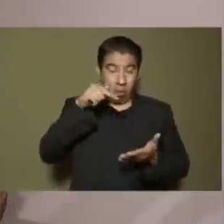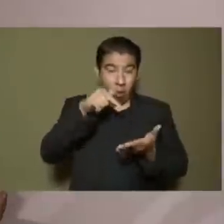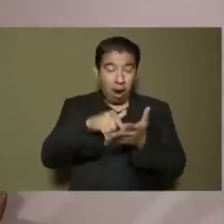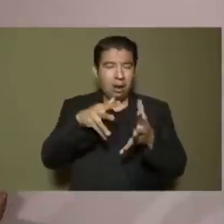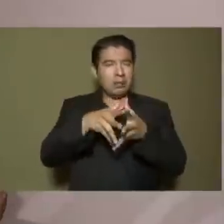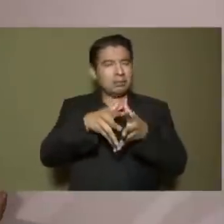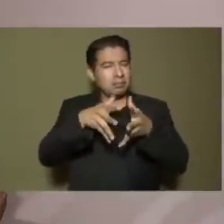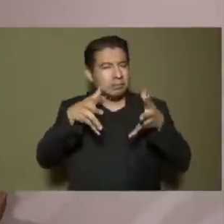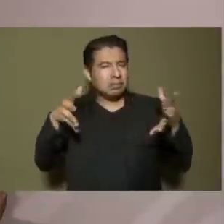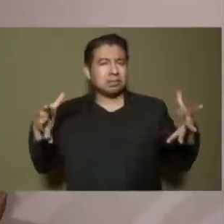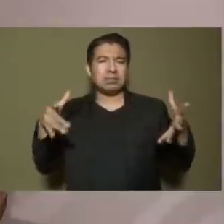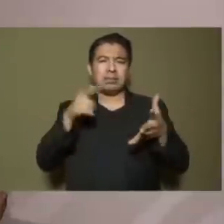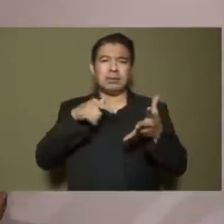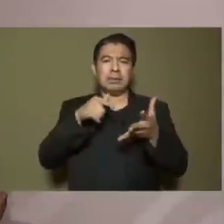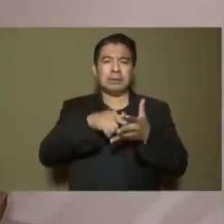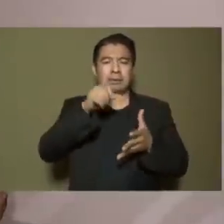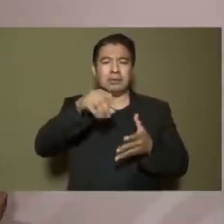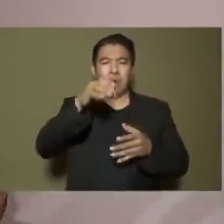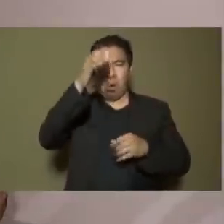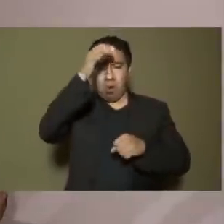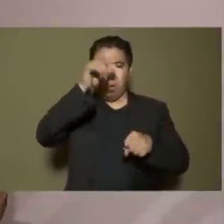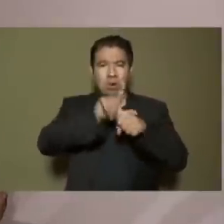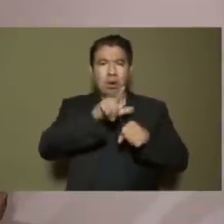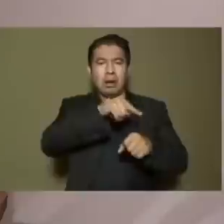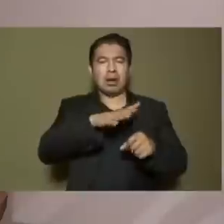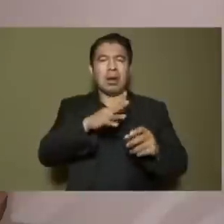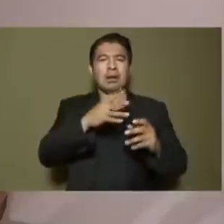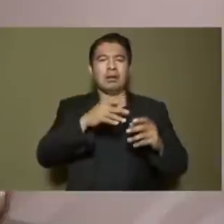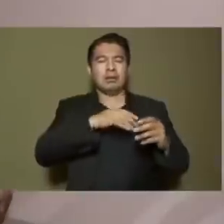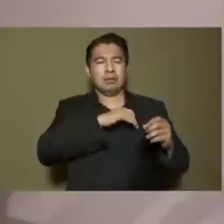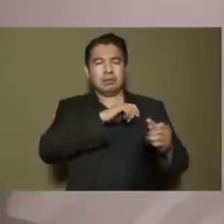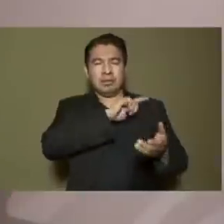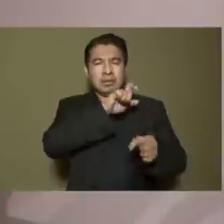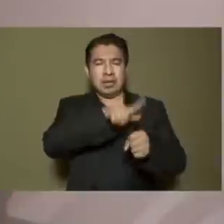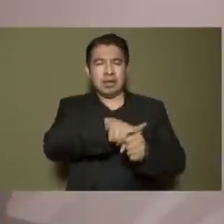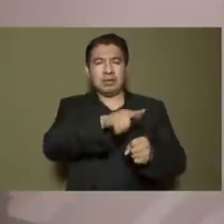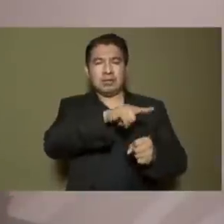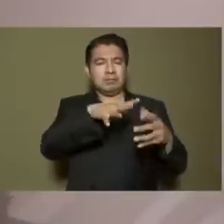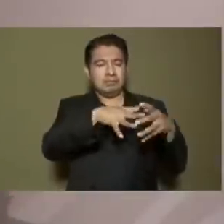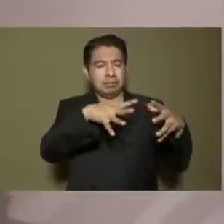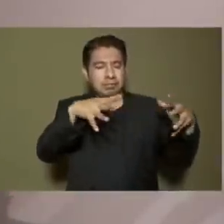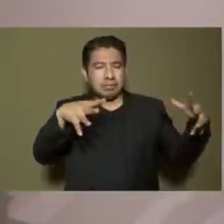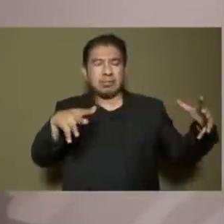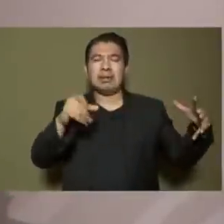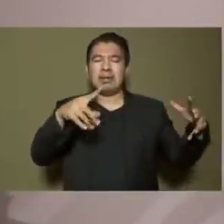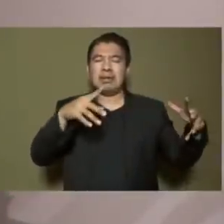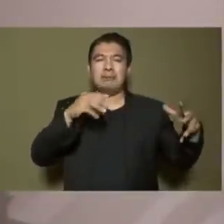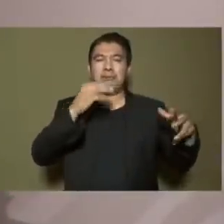esta gran zona arqueológica del mundo maya.